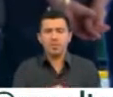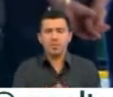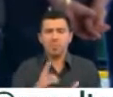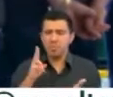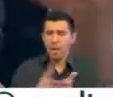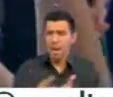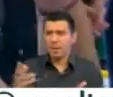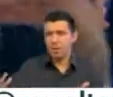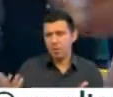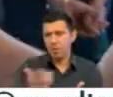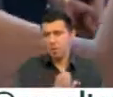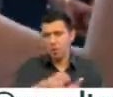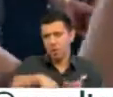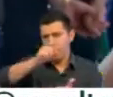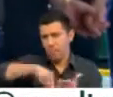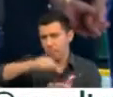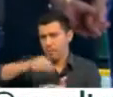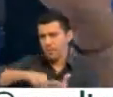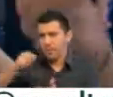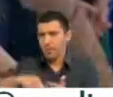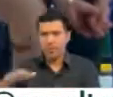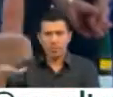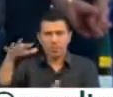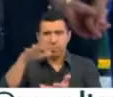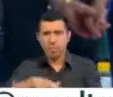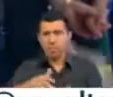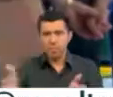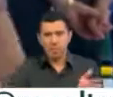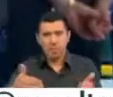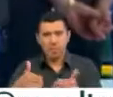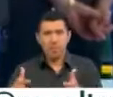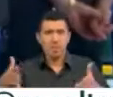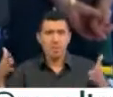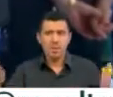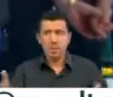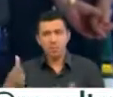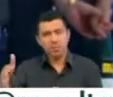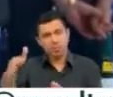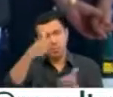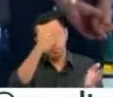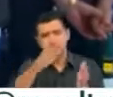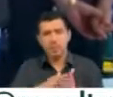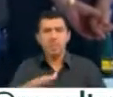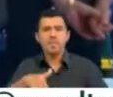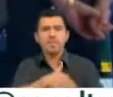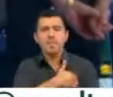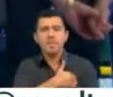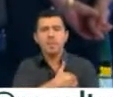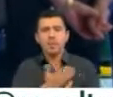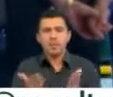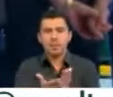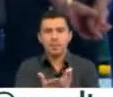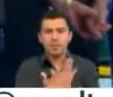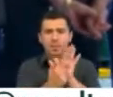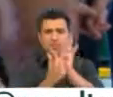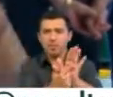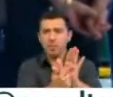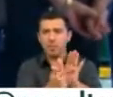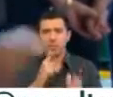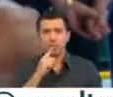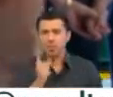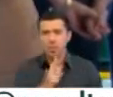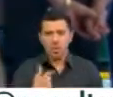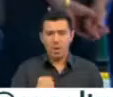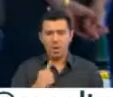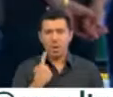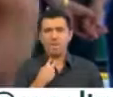sido recogidas, que hoy han sido traídas en una urna gigante. Se las llevaremos a la ministra para decirle que no es la voz de una mujer, que